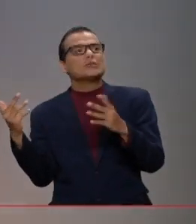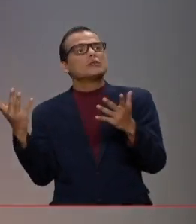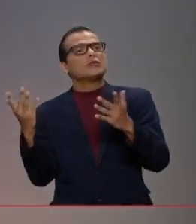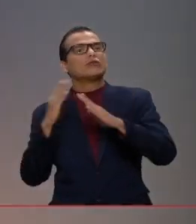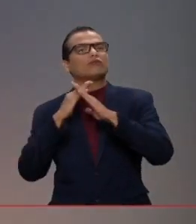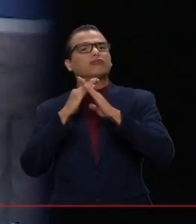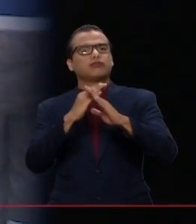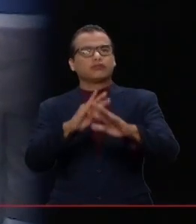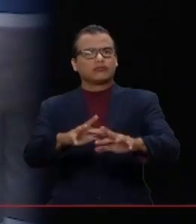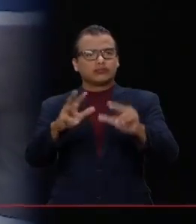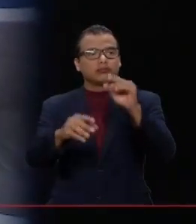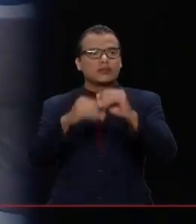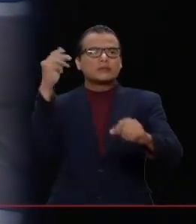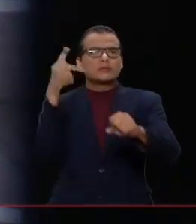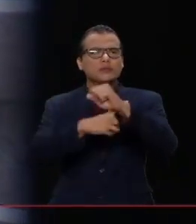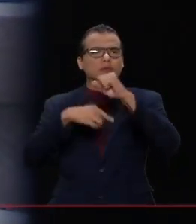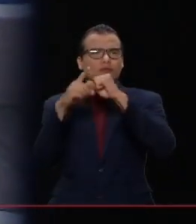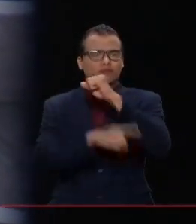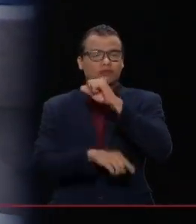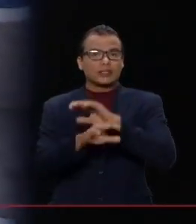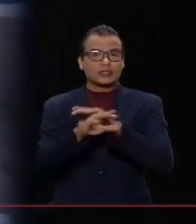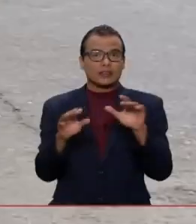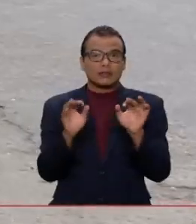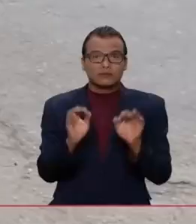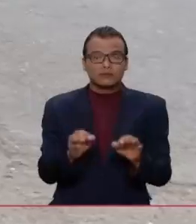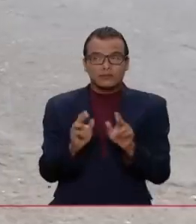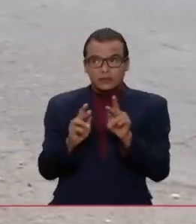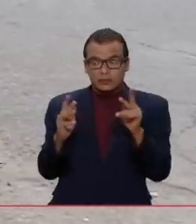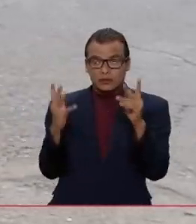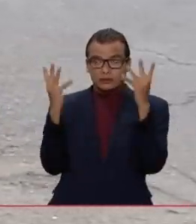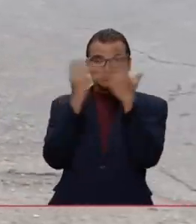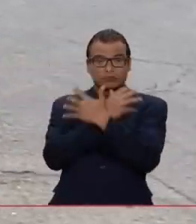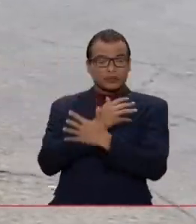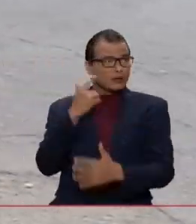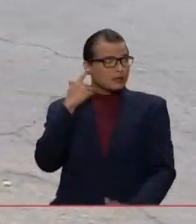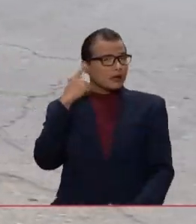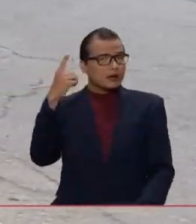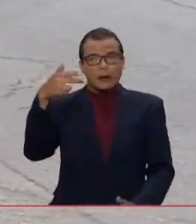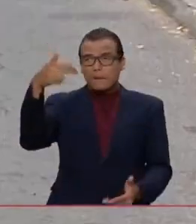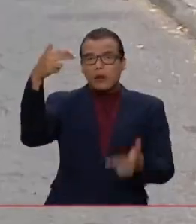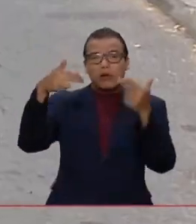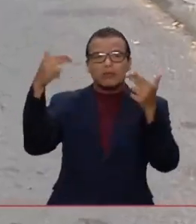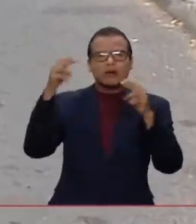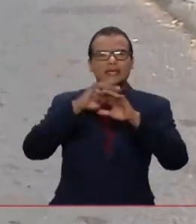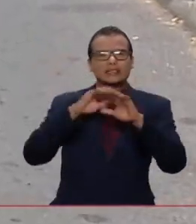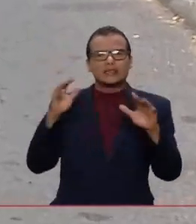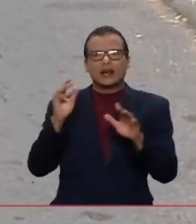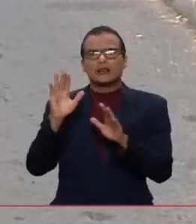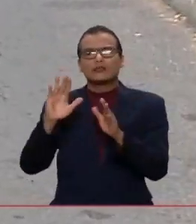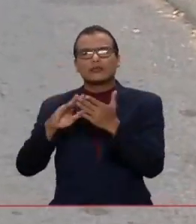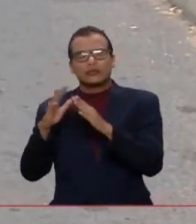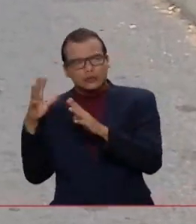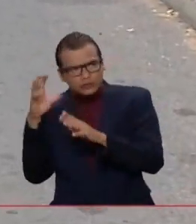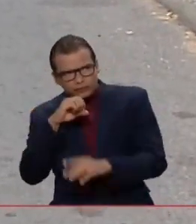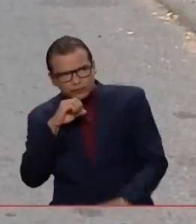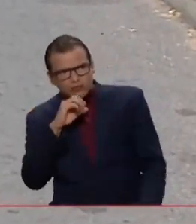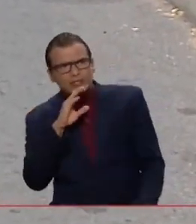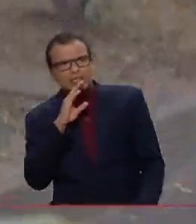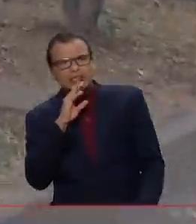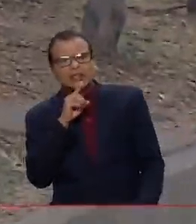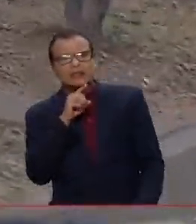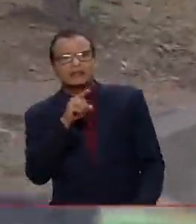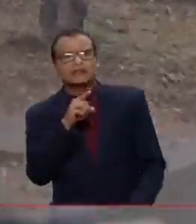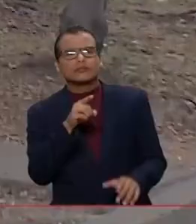los habitantes de la zona al escuchar varias detonaciones. Al salir de sus viviendas, notaron que los responsables serían los